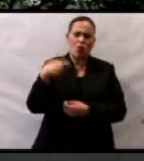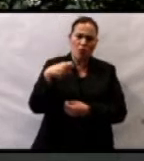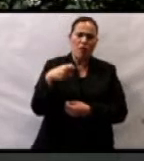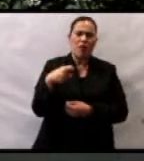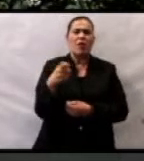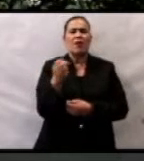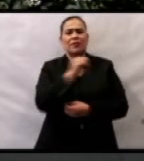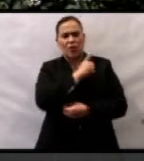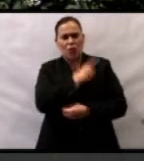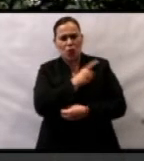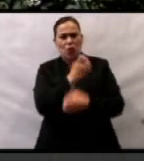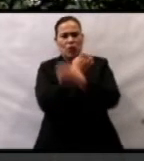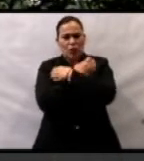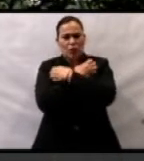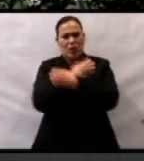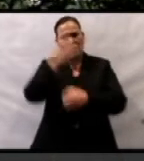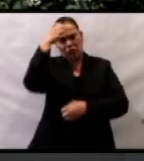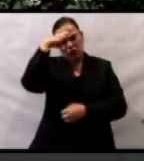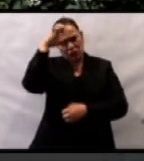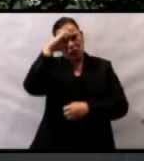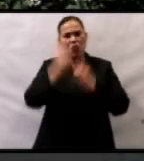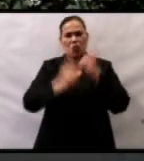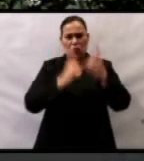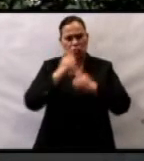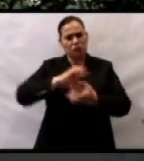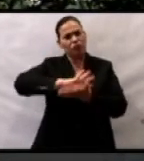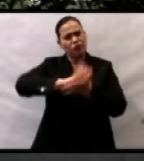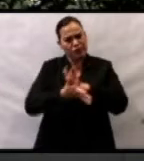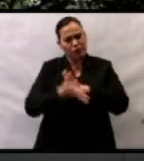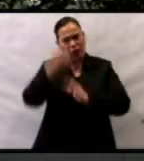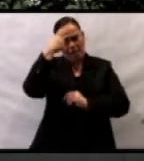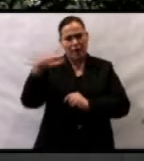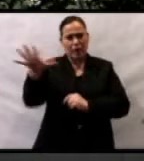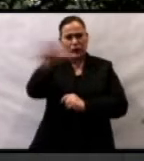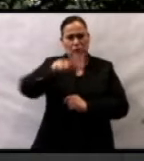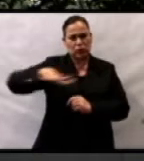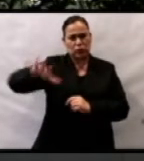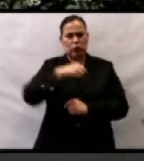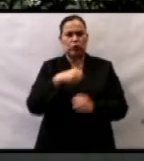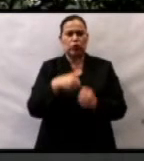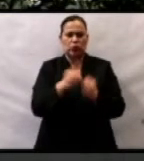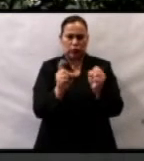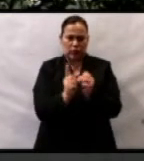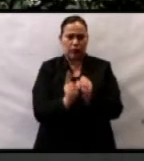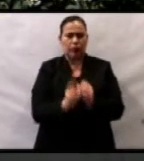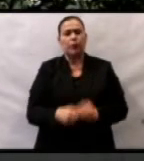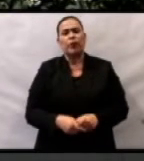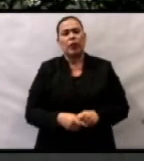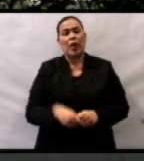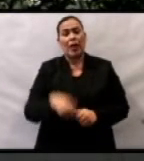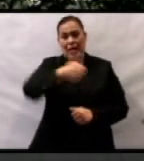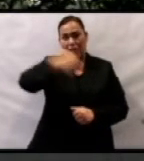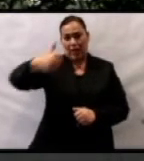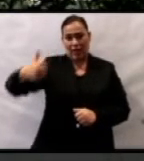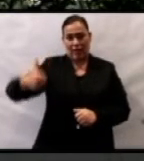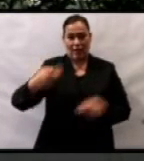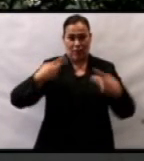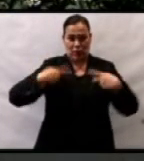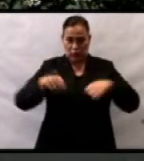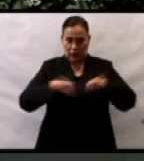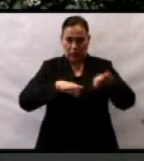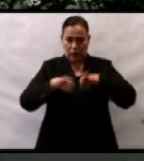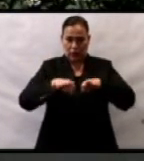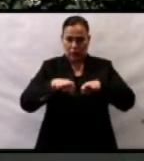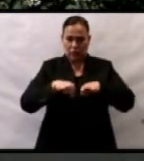el deporte y la cultura como agentes transformadores de la sociedad. Cada servidor público asumió